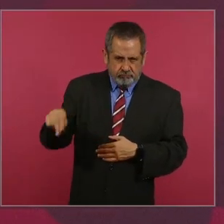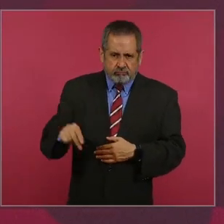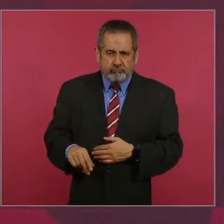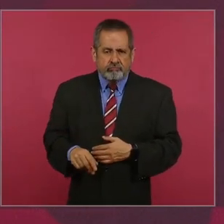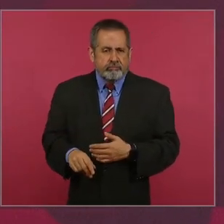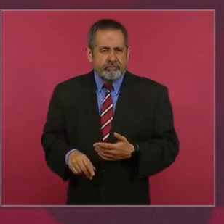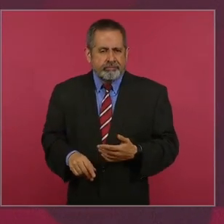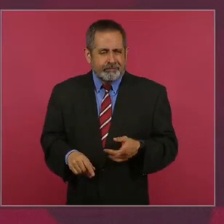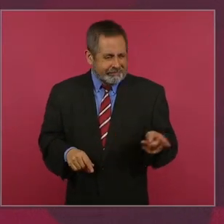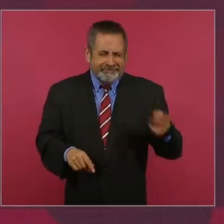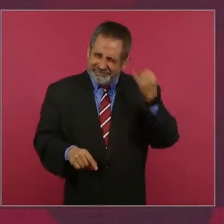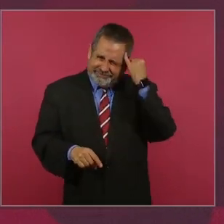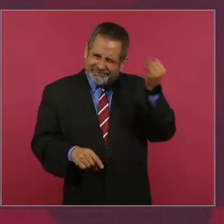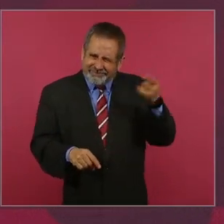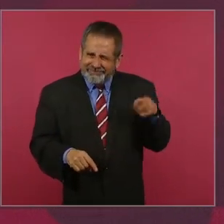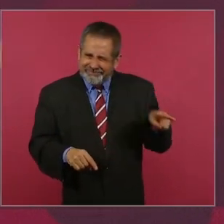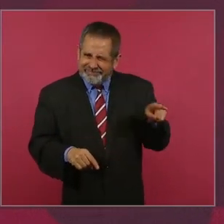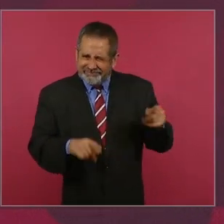porque así es